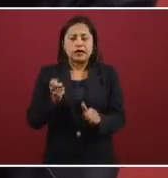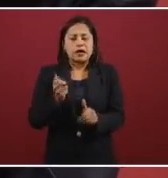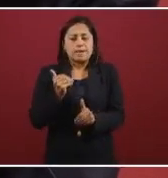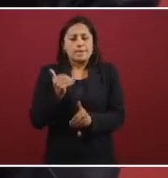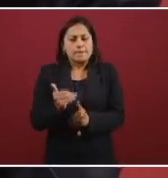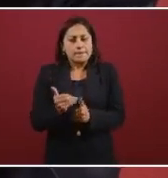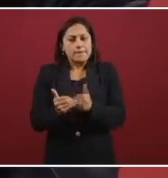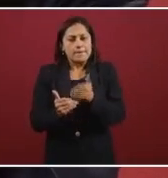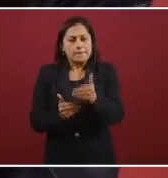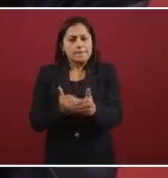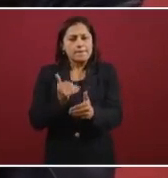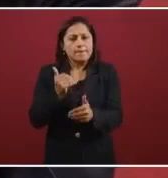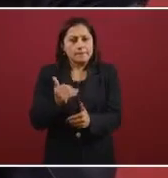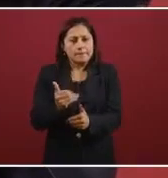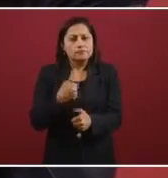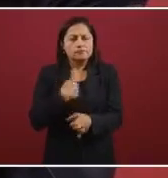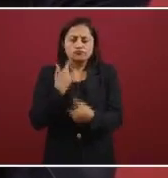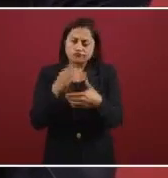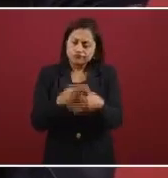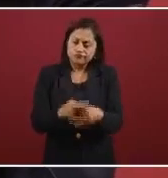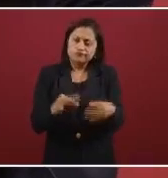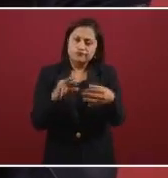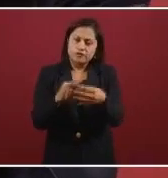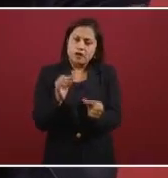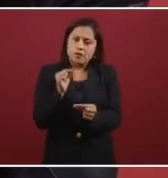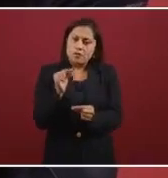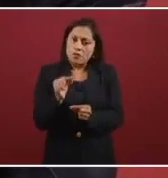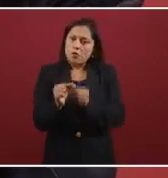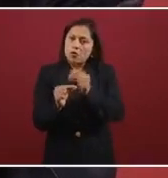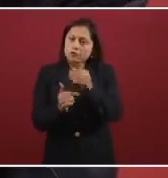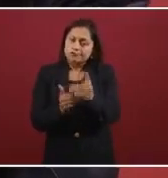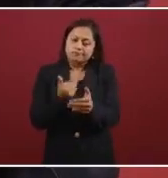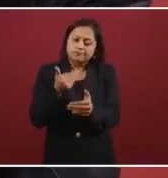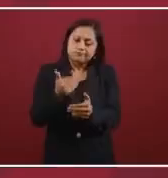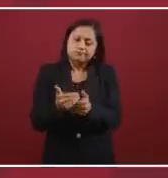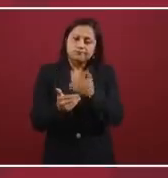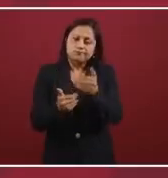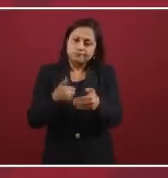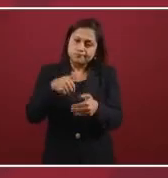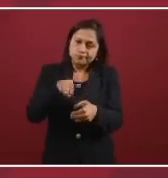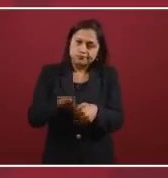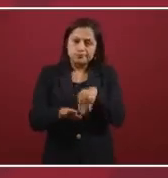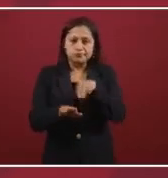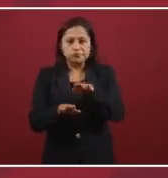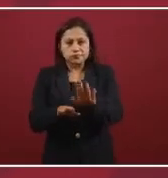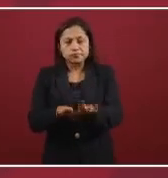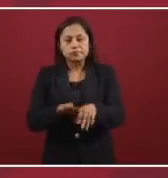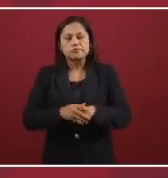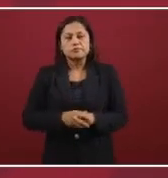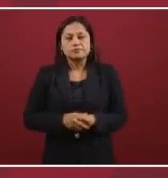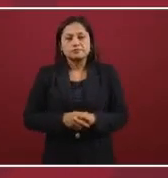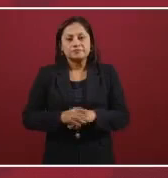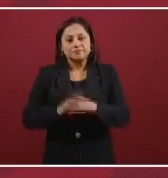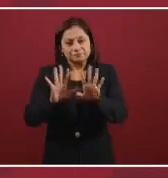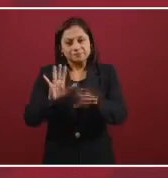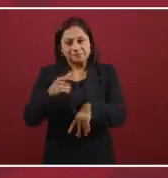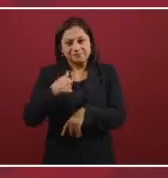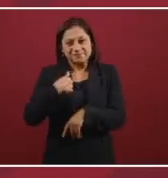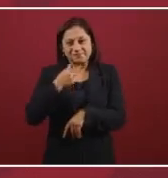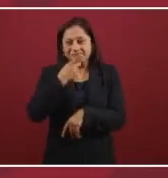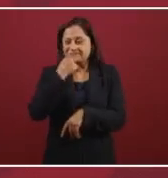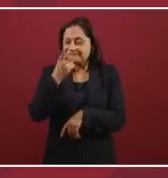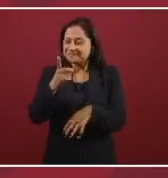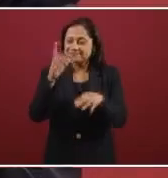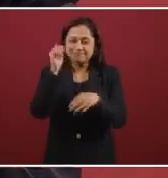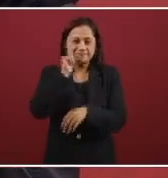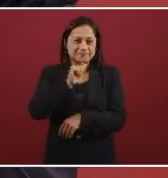señalando. Vamos poco a poco. Siempre utilizo el símil de que es una cadena con